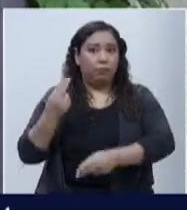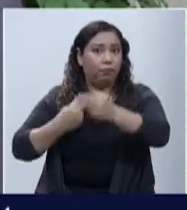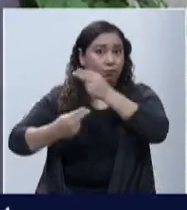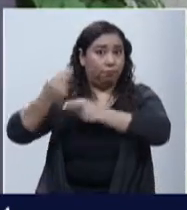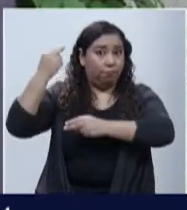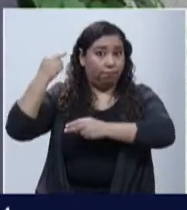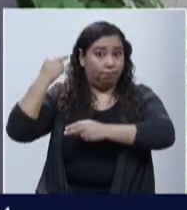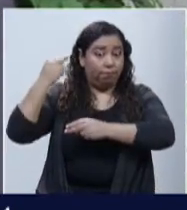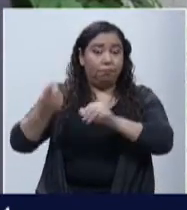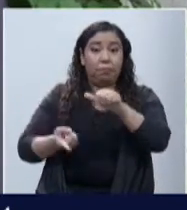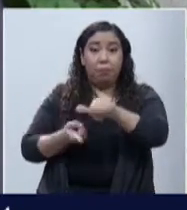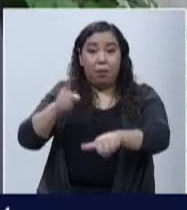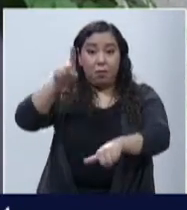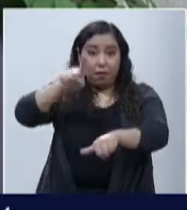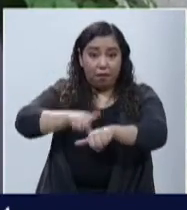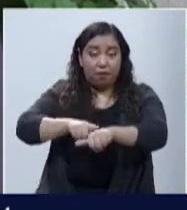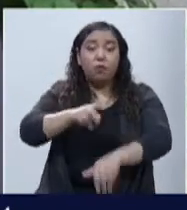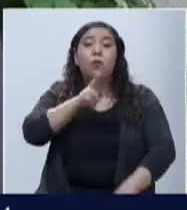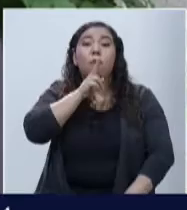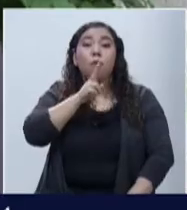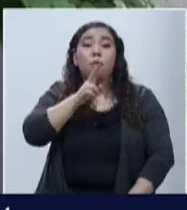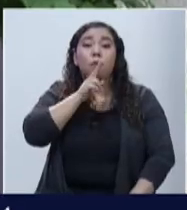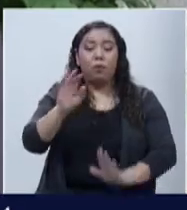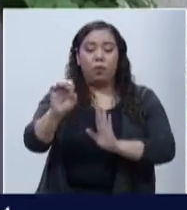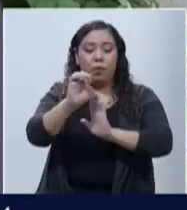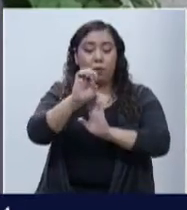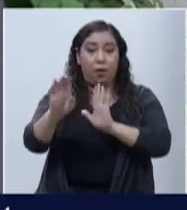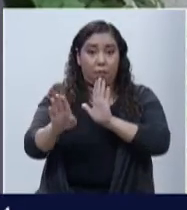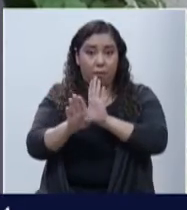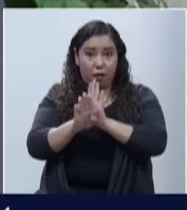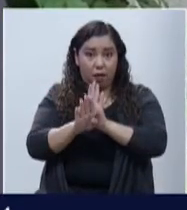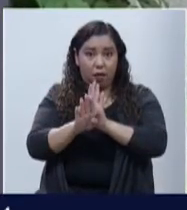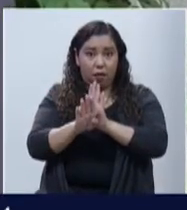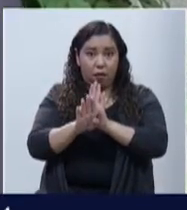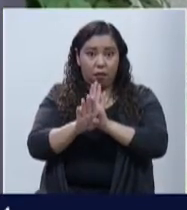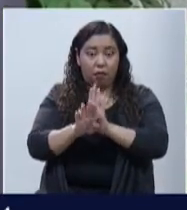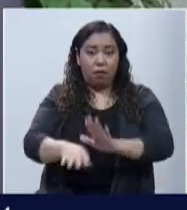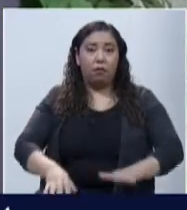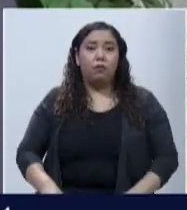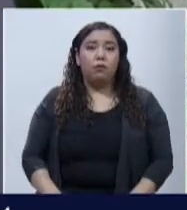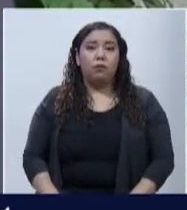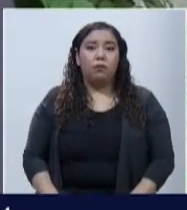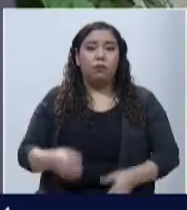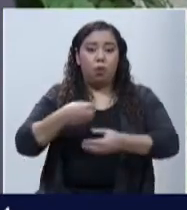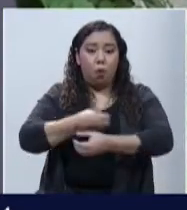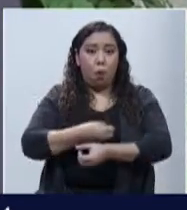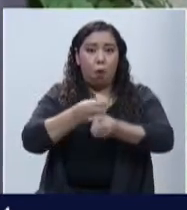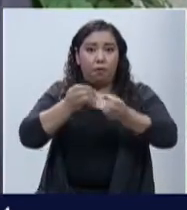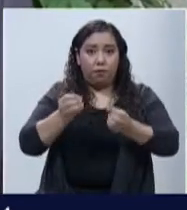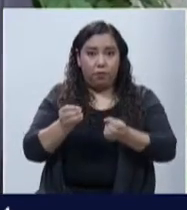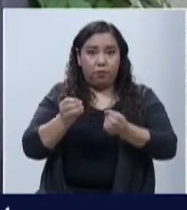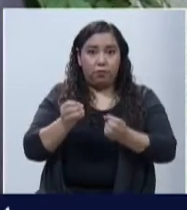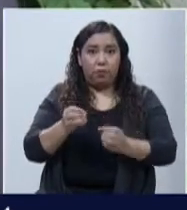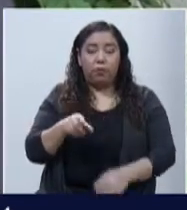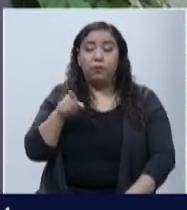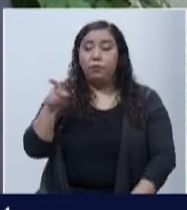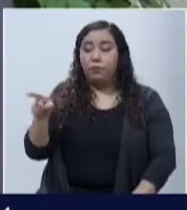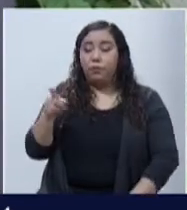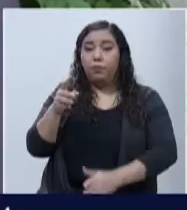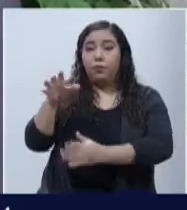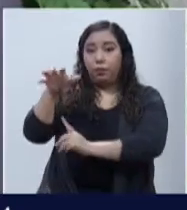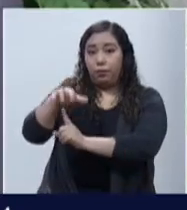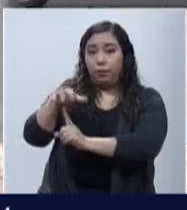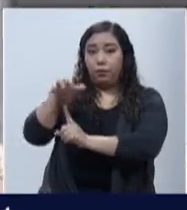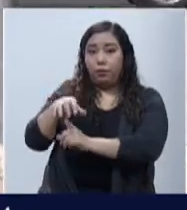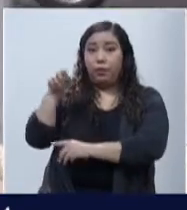primera vez que nuestro país va a abrir su embajada dentro de lo que es la capital del estado de israel en